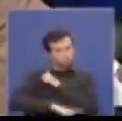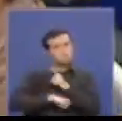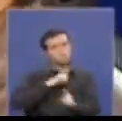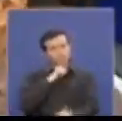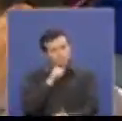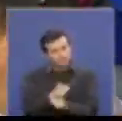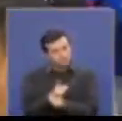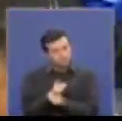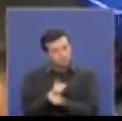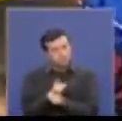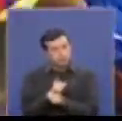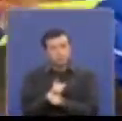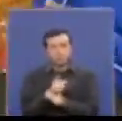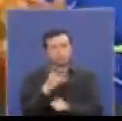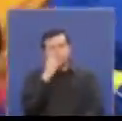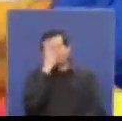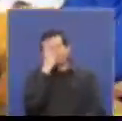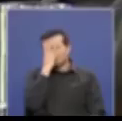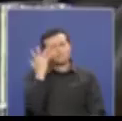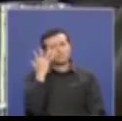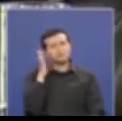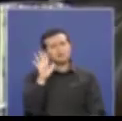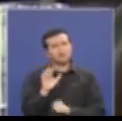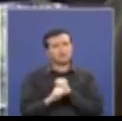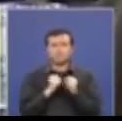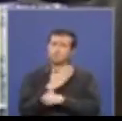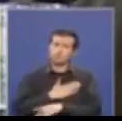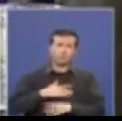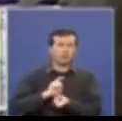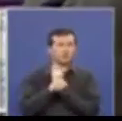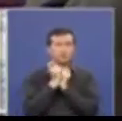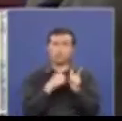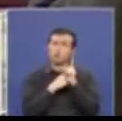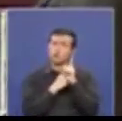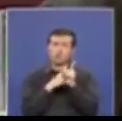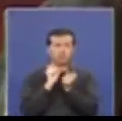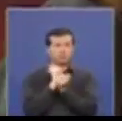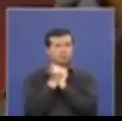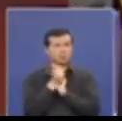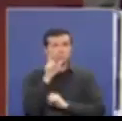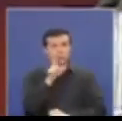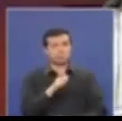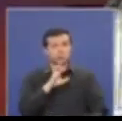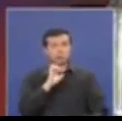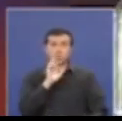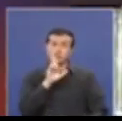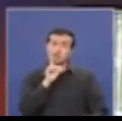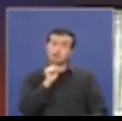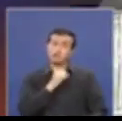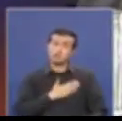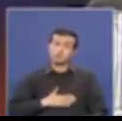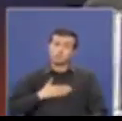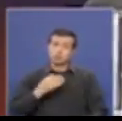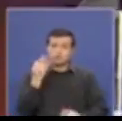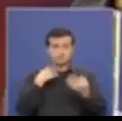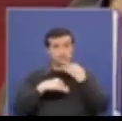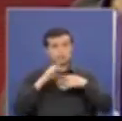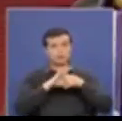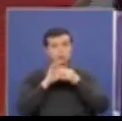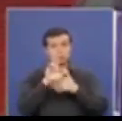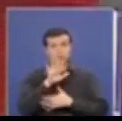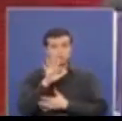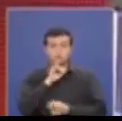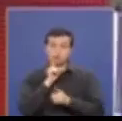sanción. Es una barbaridad. Por favor, corrijamos inmediatamente eso. Y Carlos, yo sí quisiera explicaciones del bloque. Claro, es una